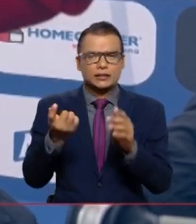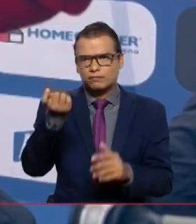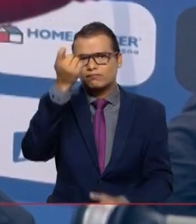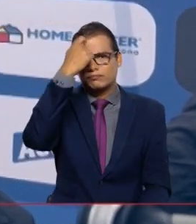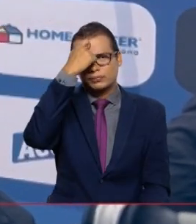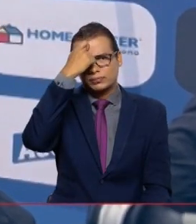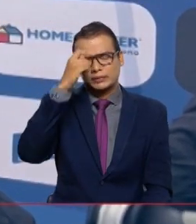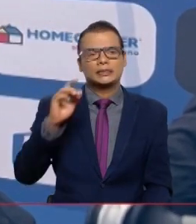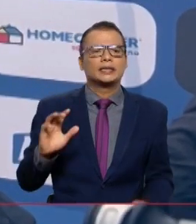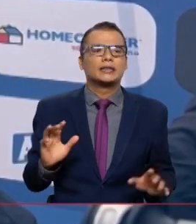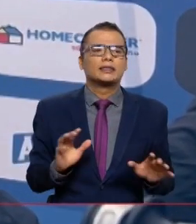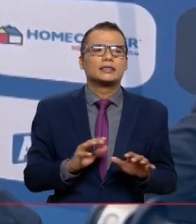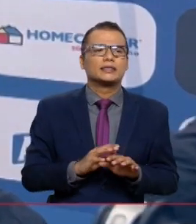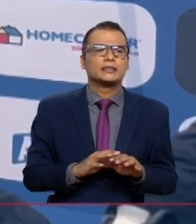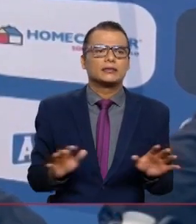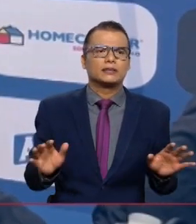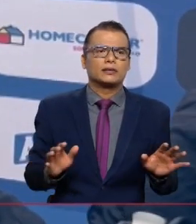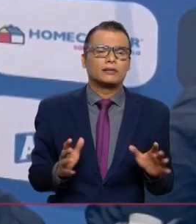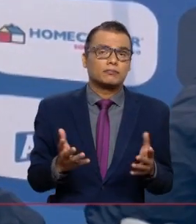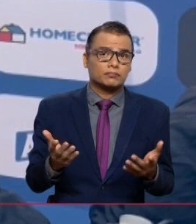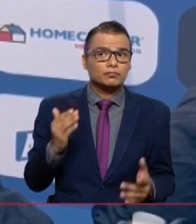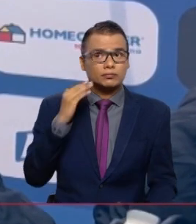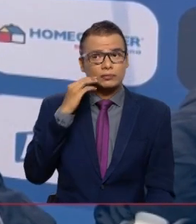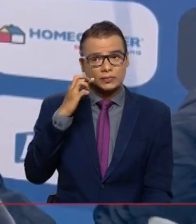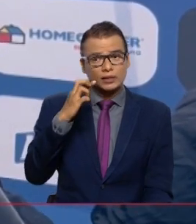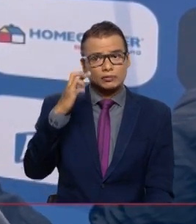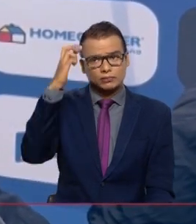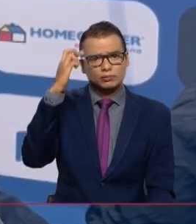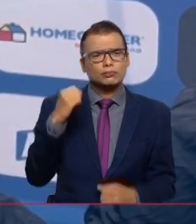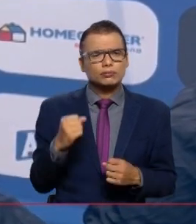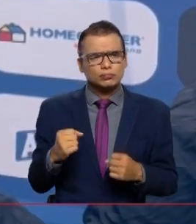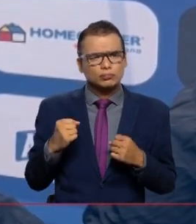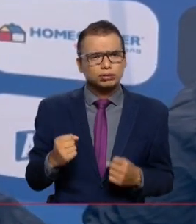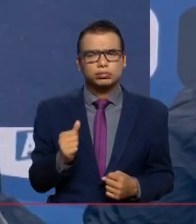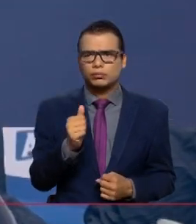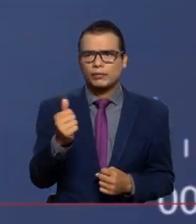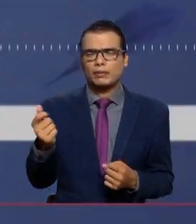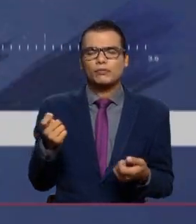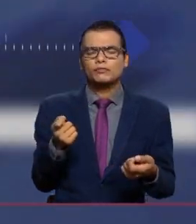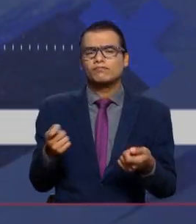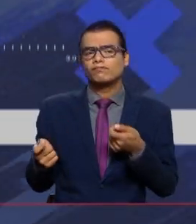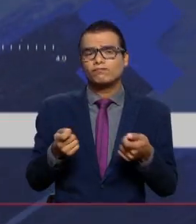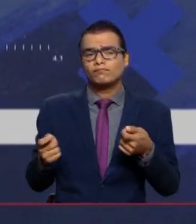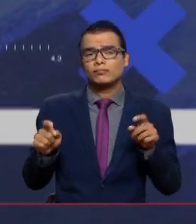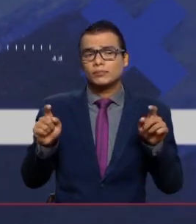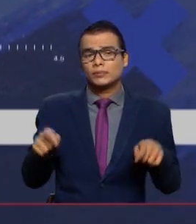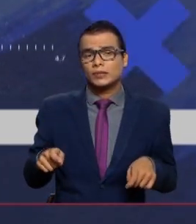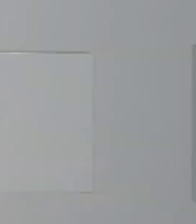Y el profesionalismo de ellas estaba en saber manejar esas amarillas.